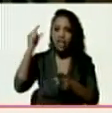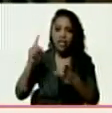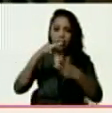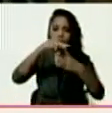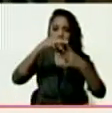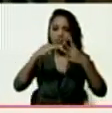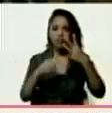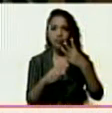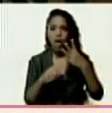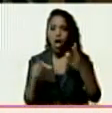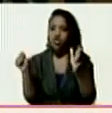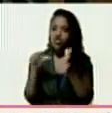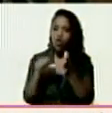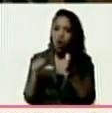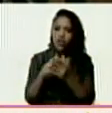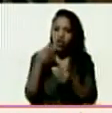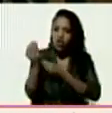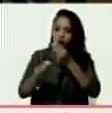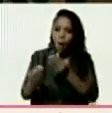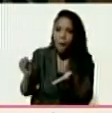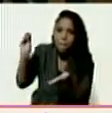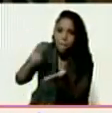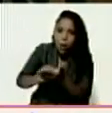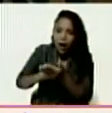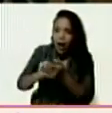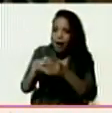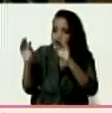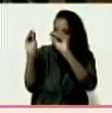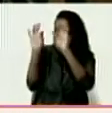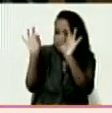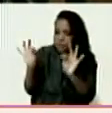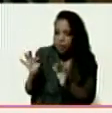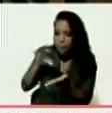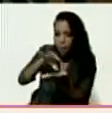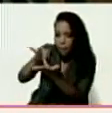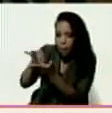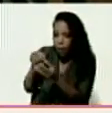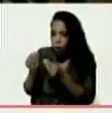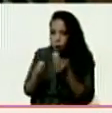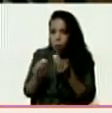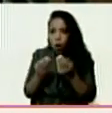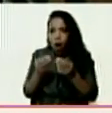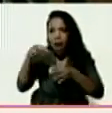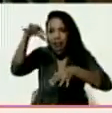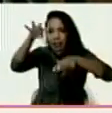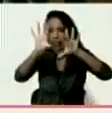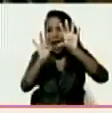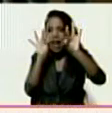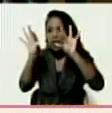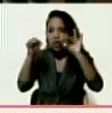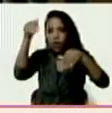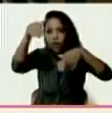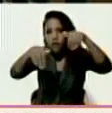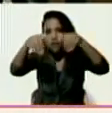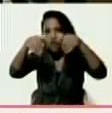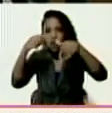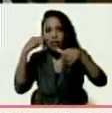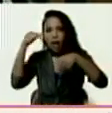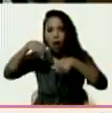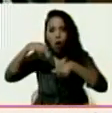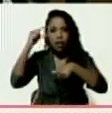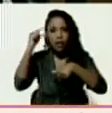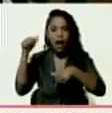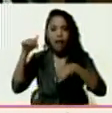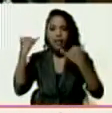y cómo se establece el mecanismo para la elección de la Junta Directiva que hoy ya estamos en